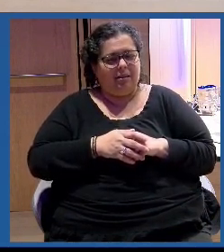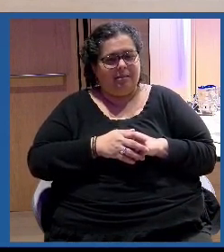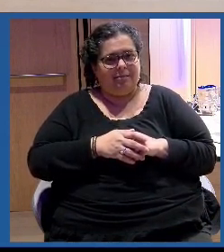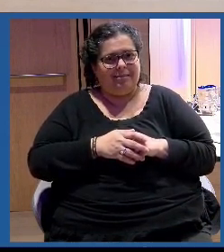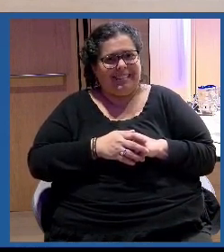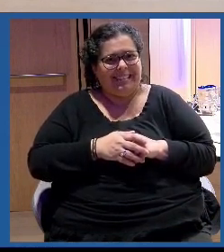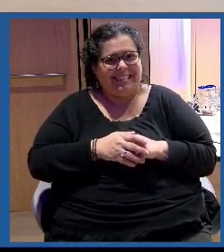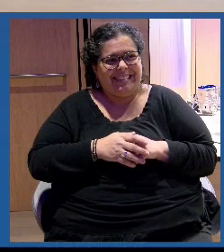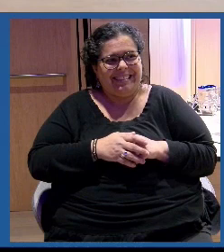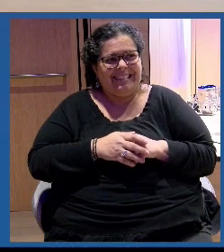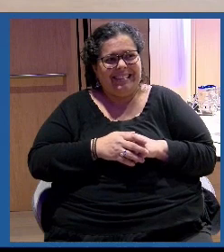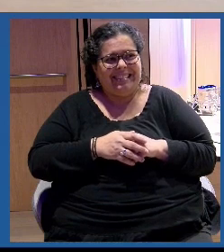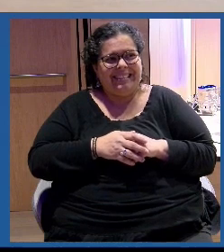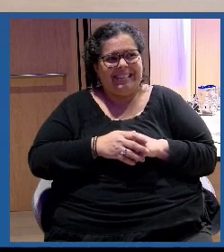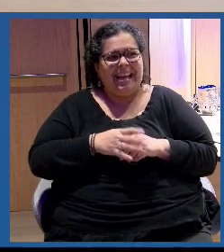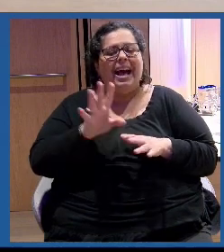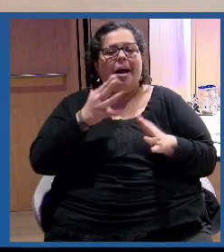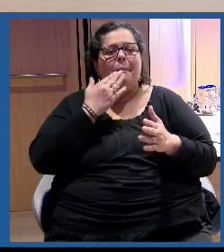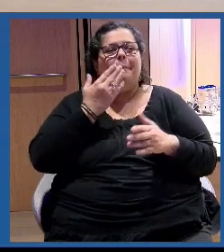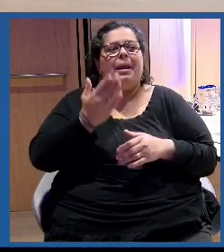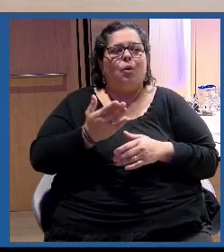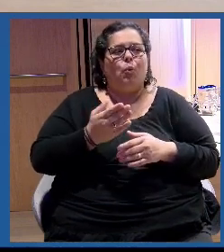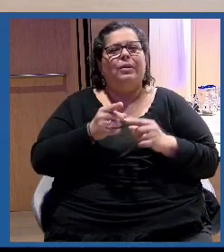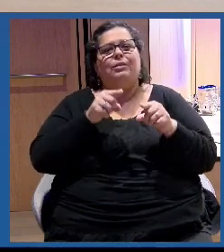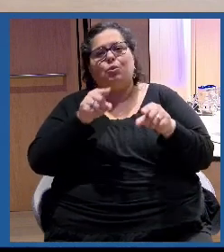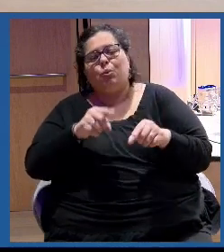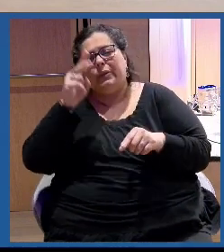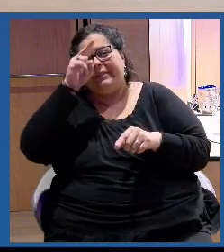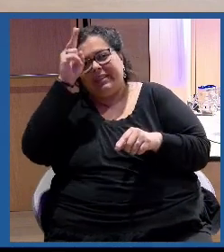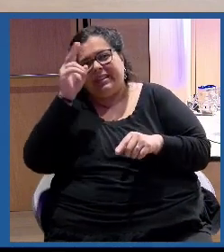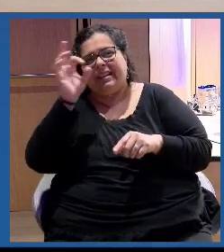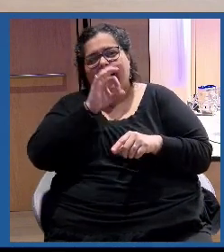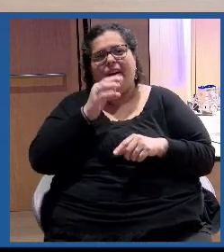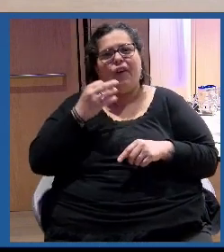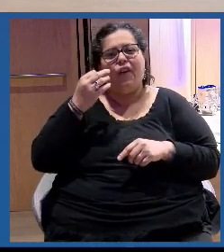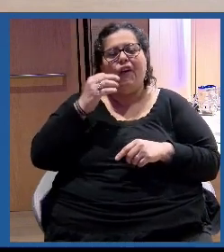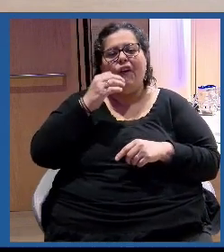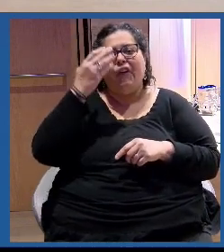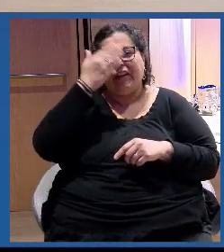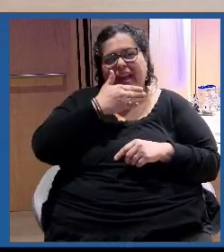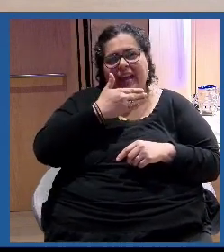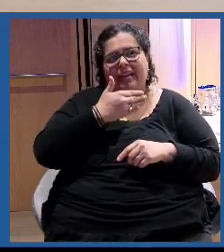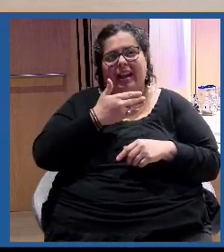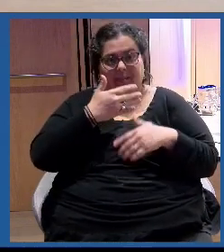es blanca, ¿quién es más blanca que la blanca? ¿Quién es el negro más negro?